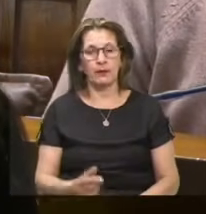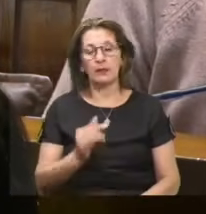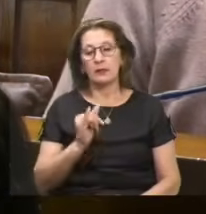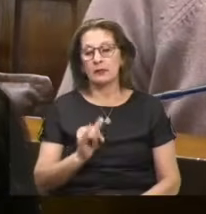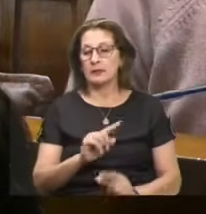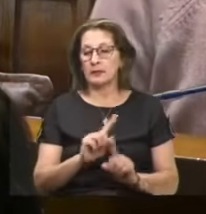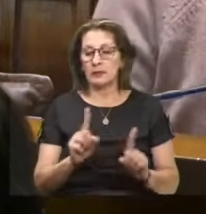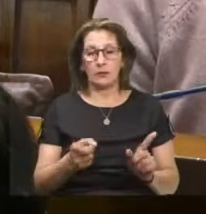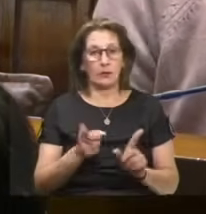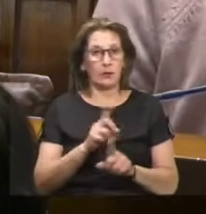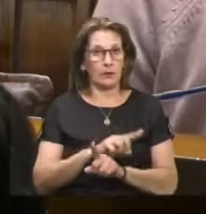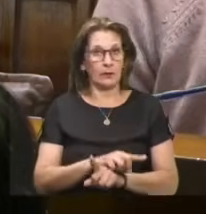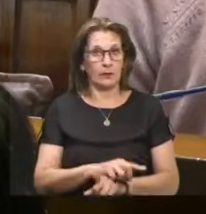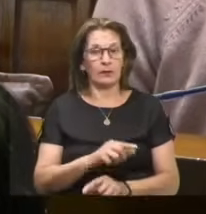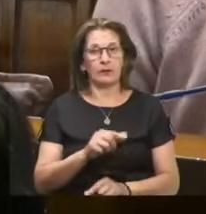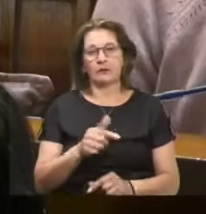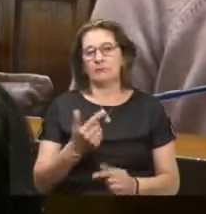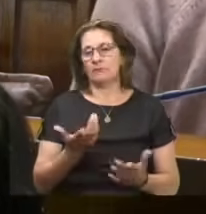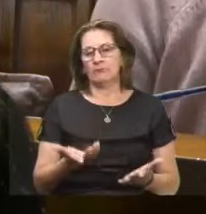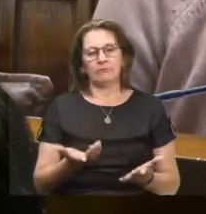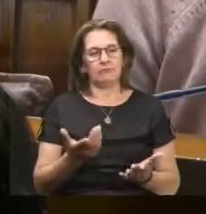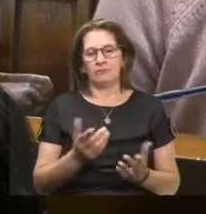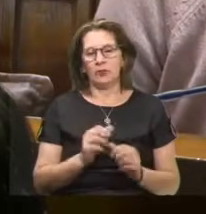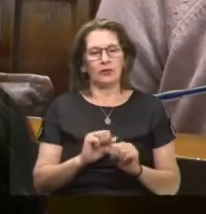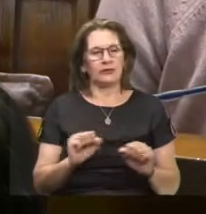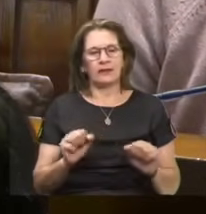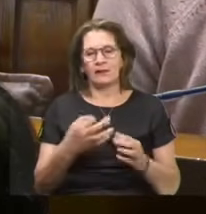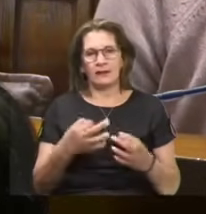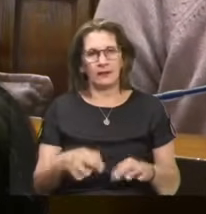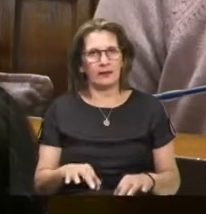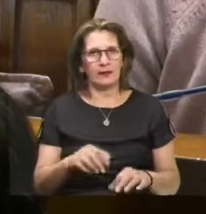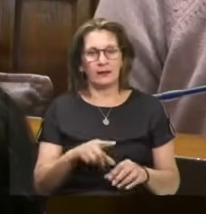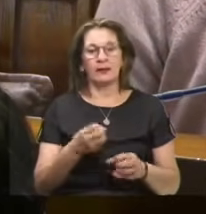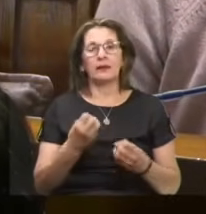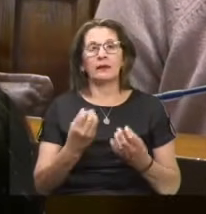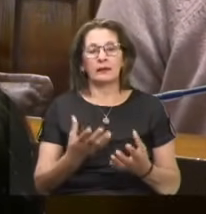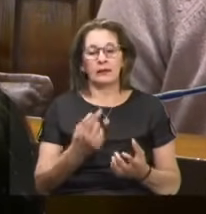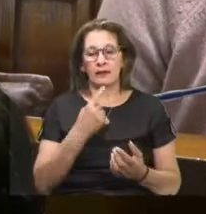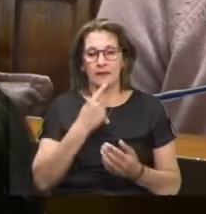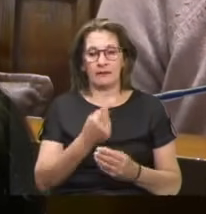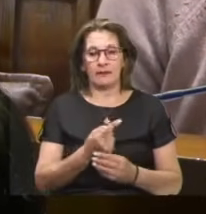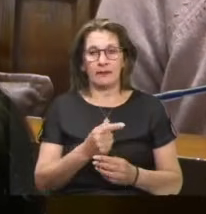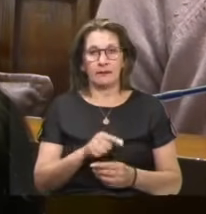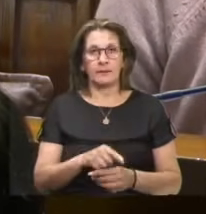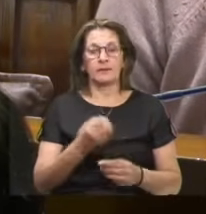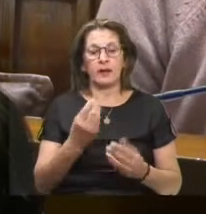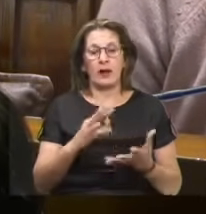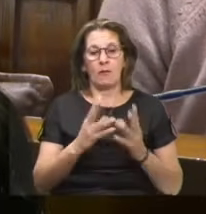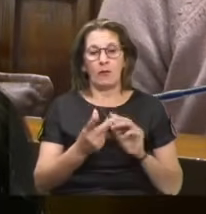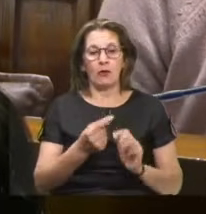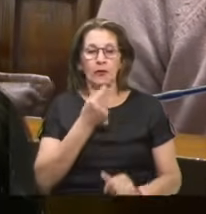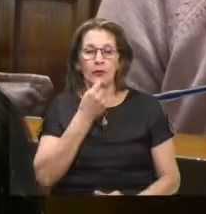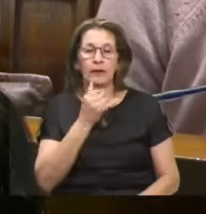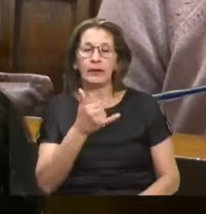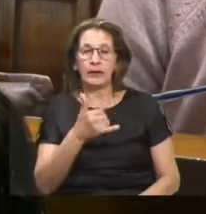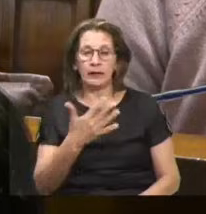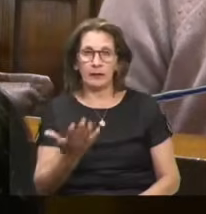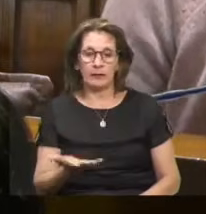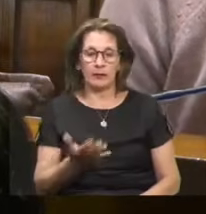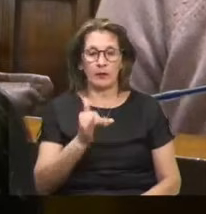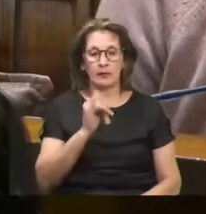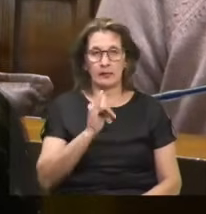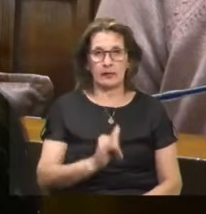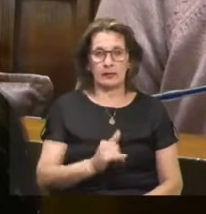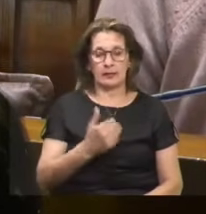contrario, se caería en el absurdo de considerar, a modo de ejemplo, que alguien que